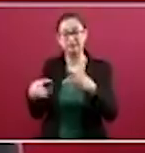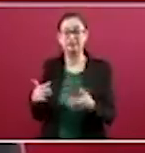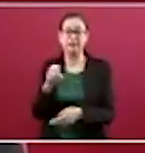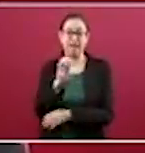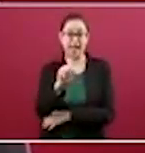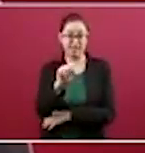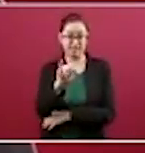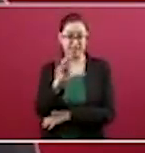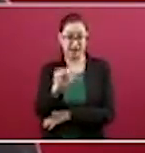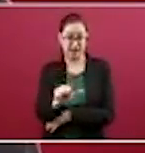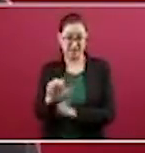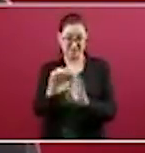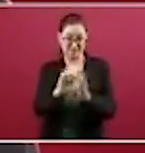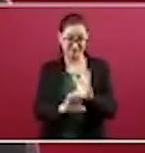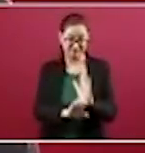la ética,